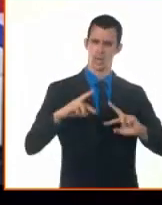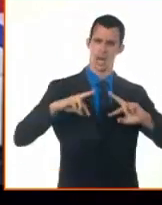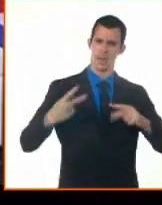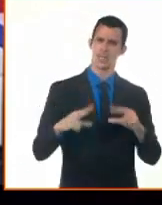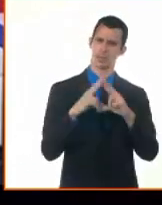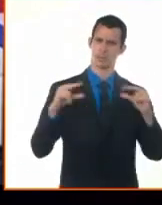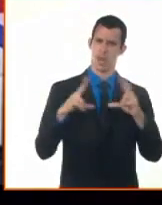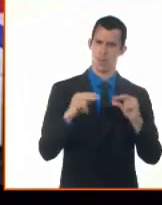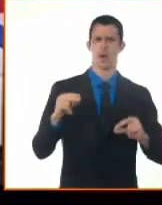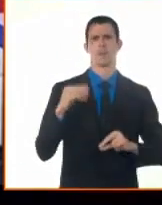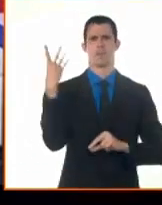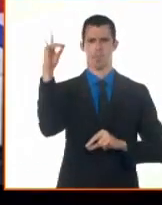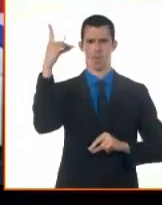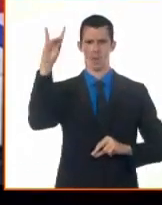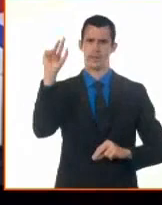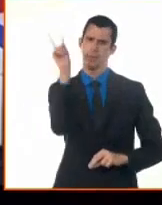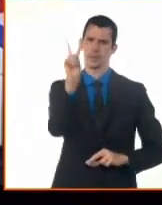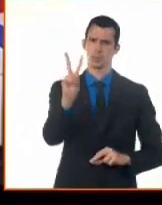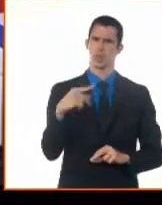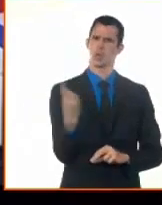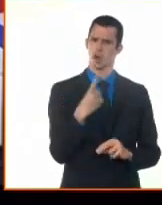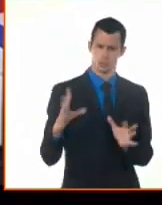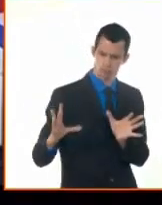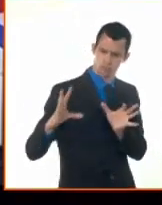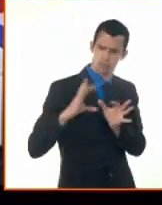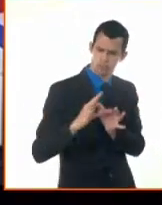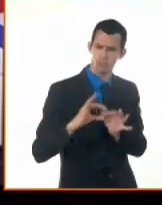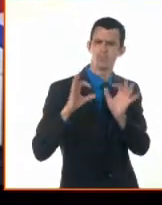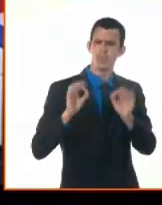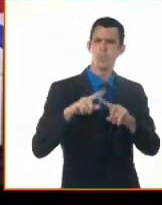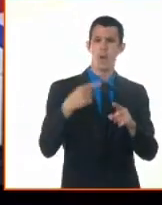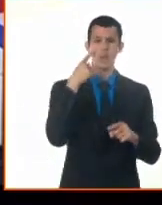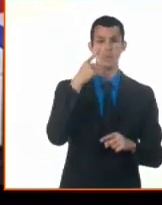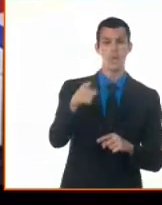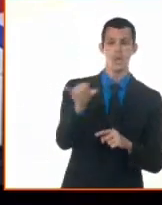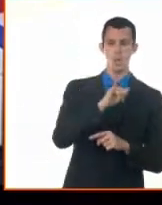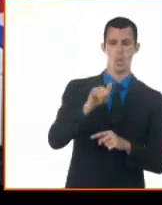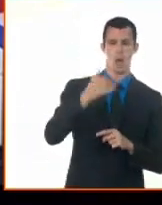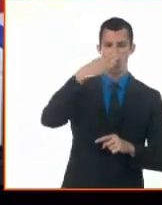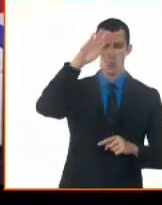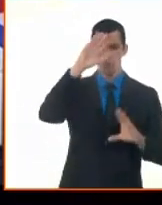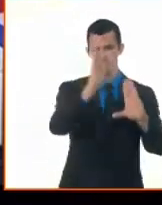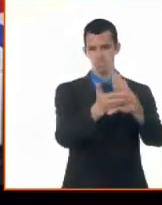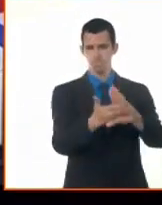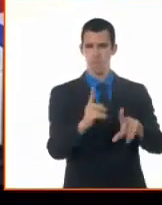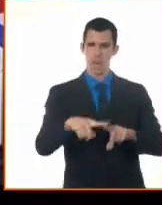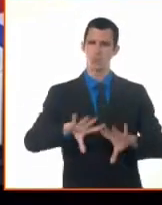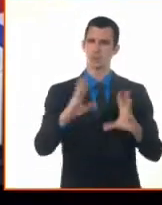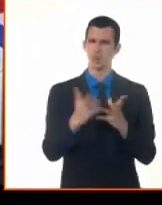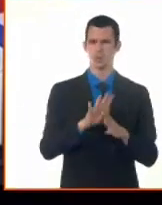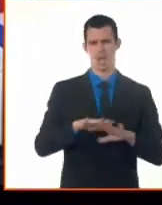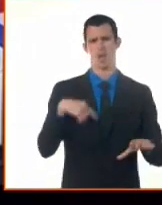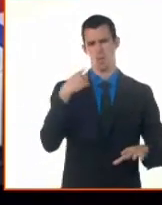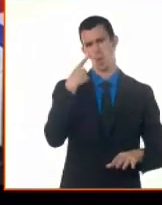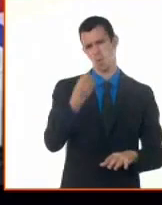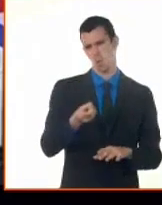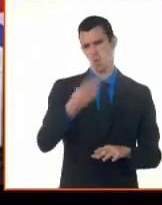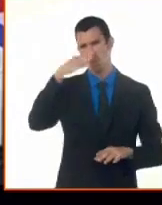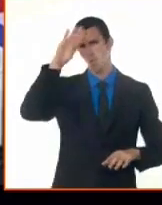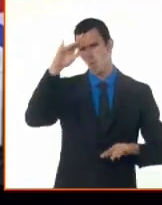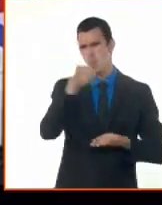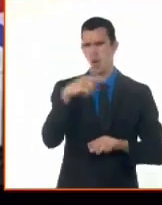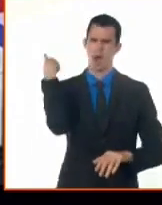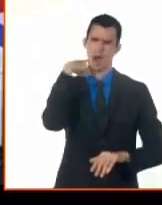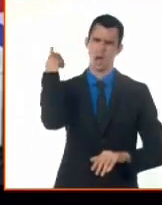Bolivia sometidos a persistentes intentos de desestabilización porque también los ha sufrido y conoce sus costos humanos políticos